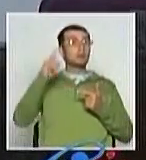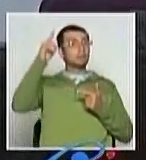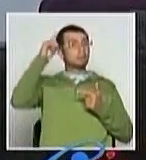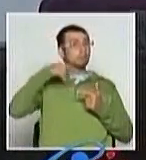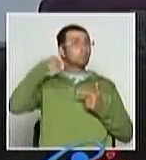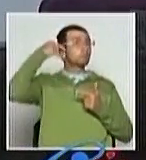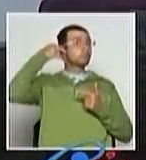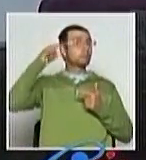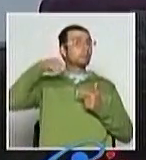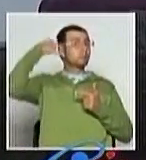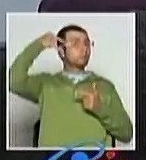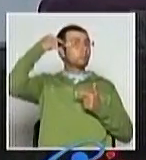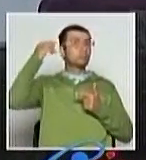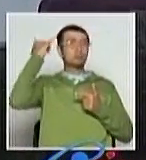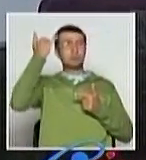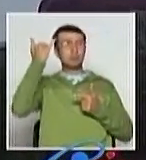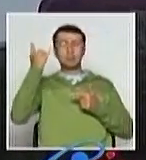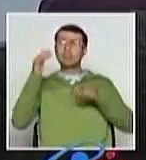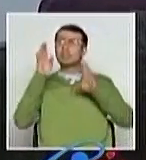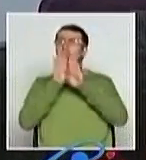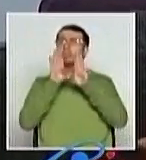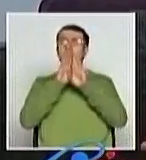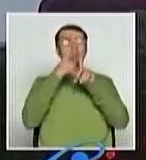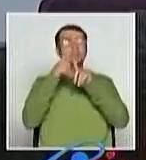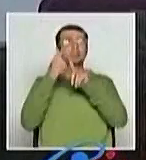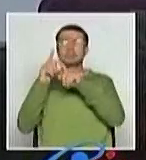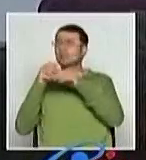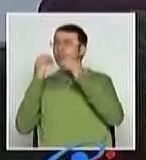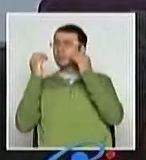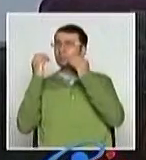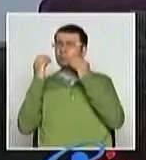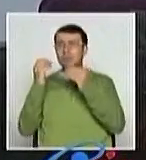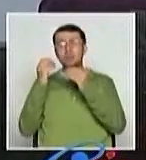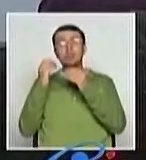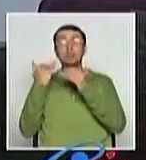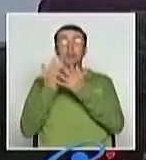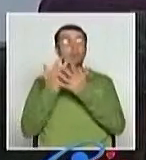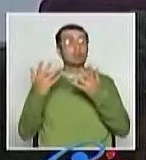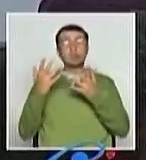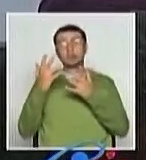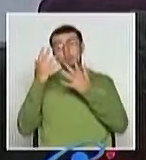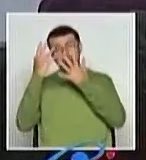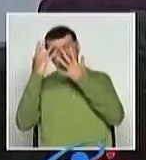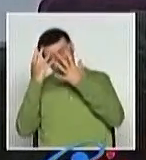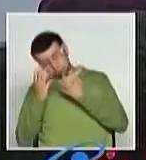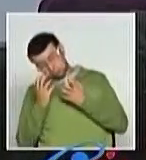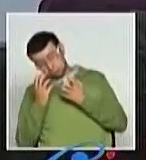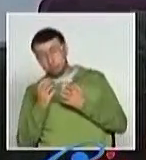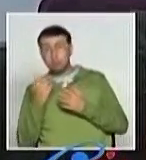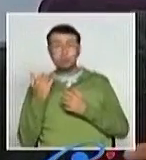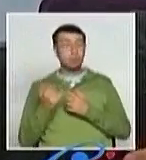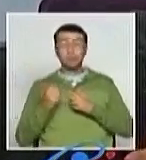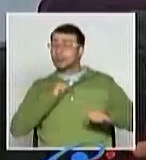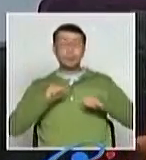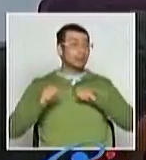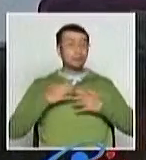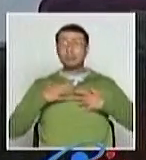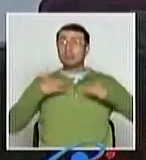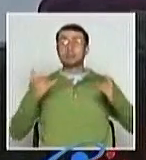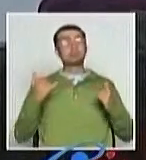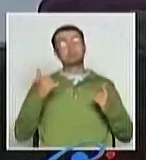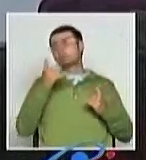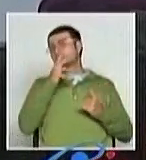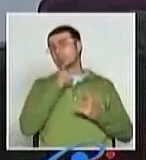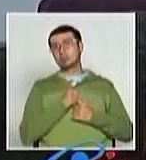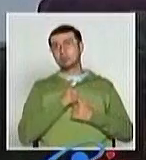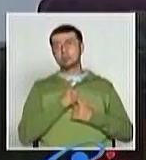cerebro comienza a matar miles de millones de neuronas enta persona no tiene energía no tiene estados de ánimo de felicidad lo que tiene